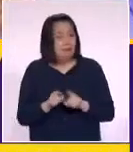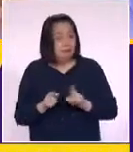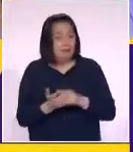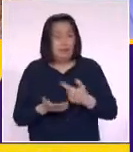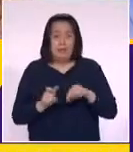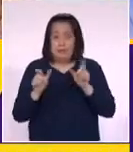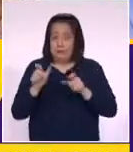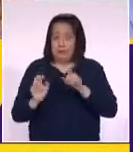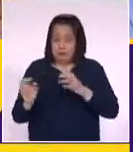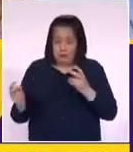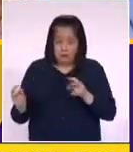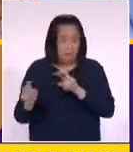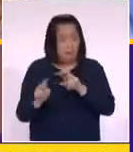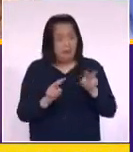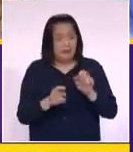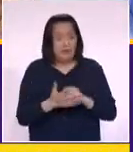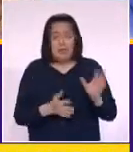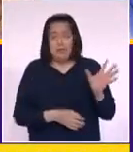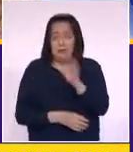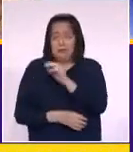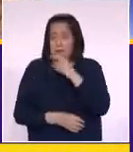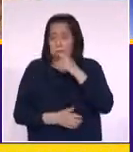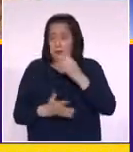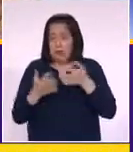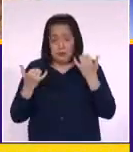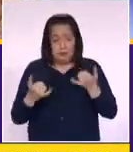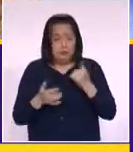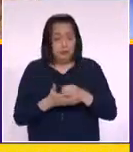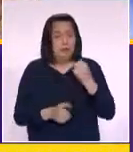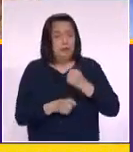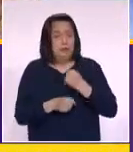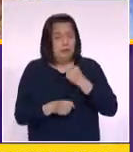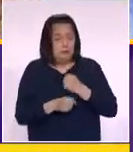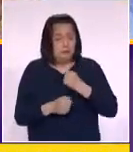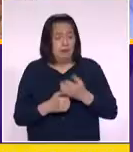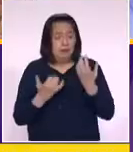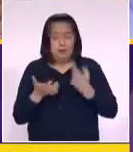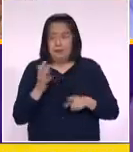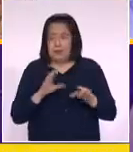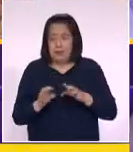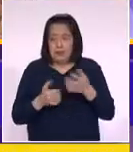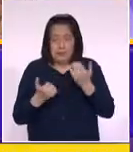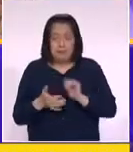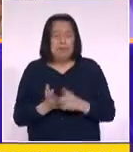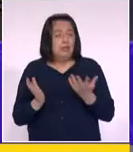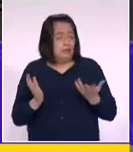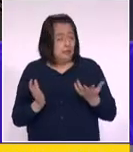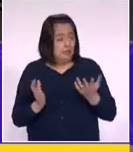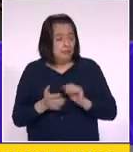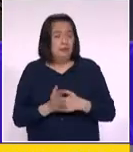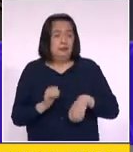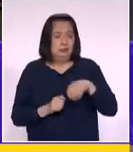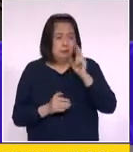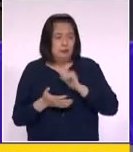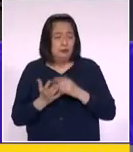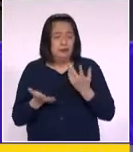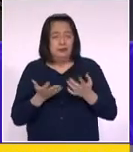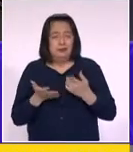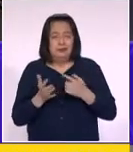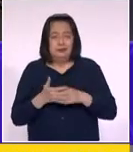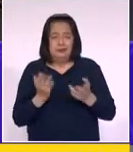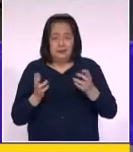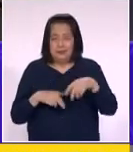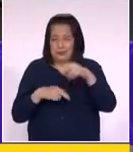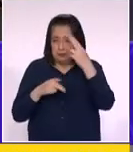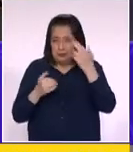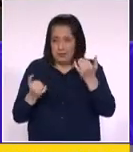acompañarle al público a presentar a todas las mujeres que hoy están trabajando, que están haciendo patria, como se dice, desde la redacción de Latino